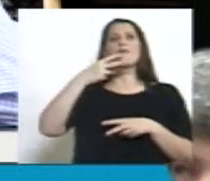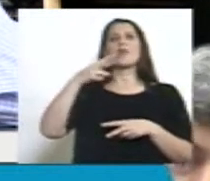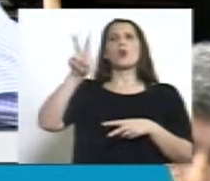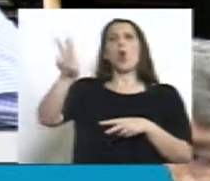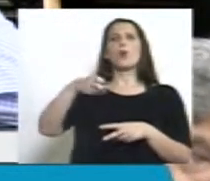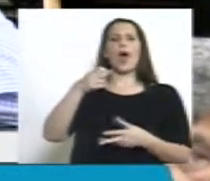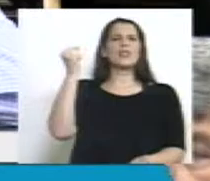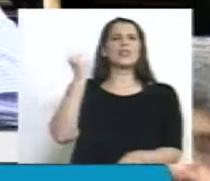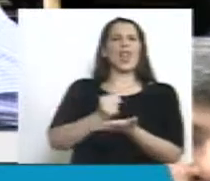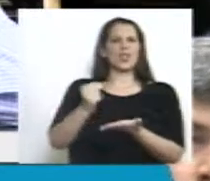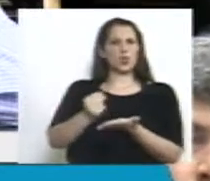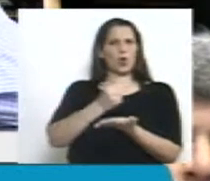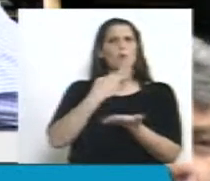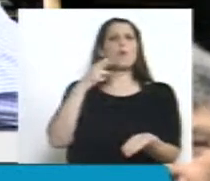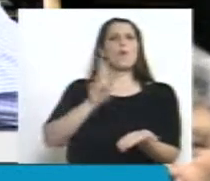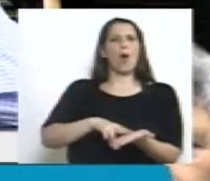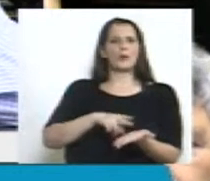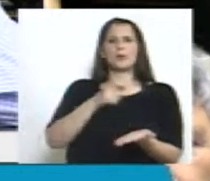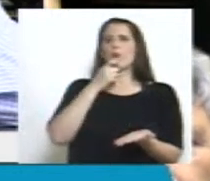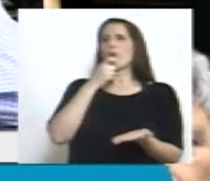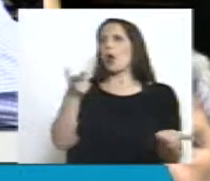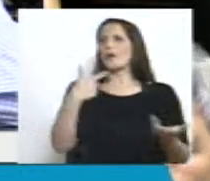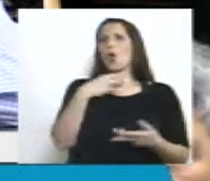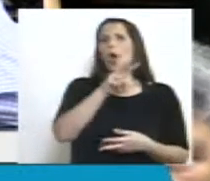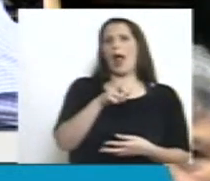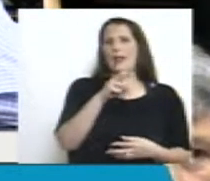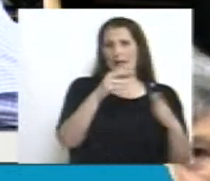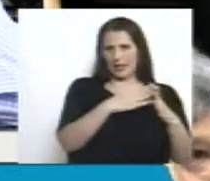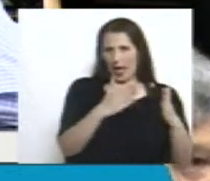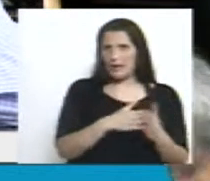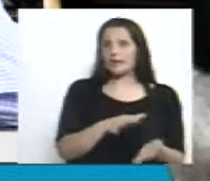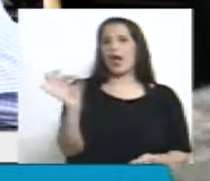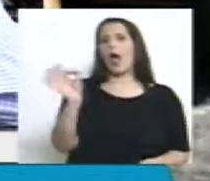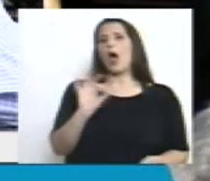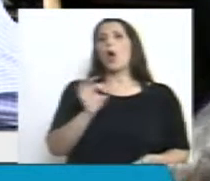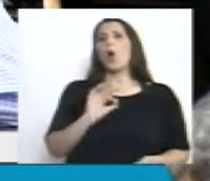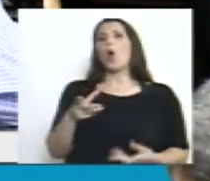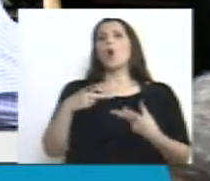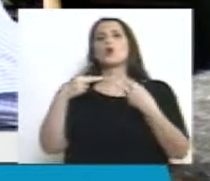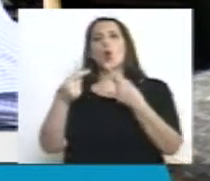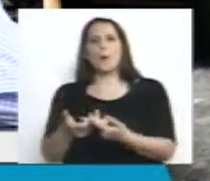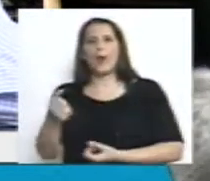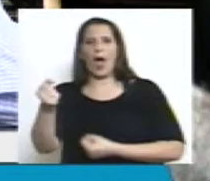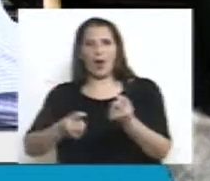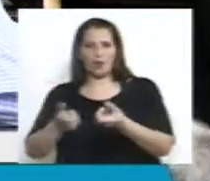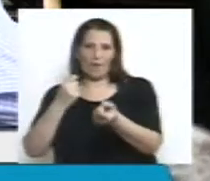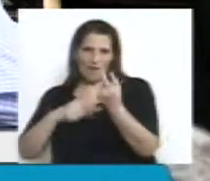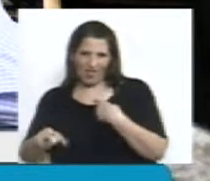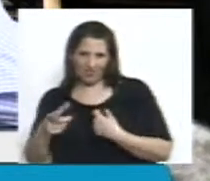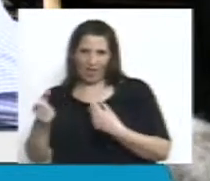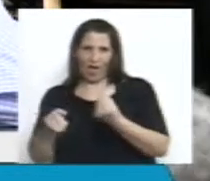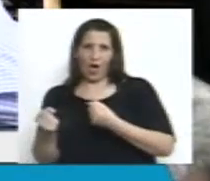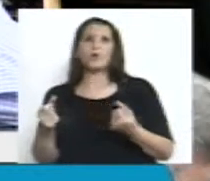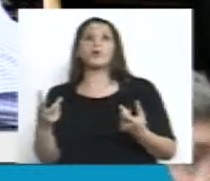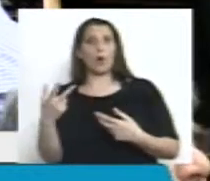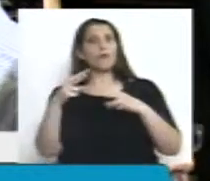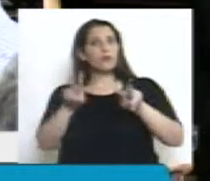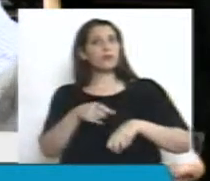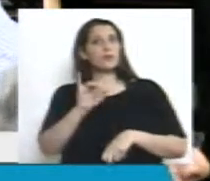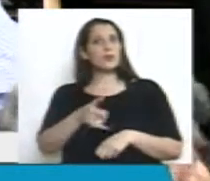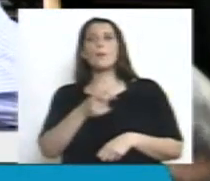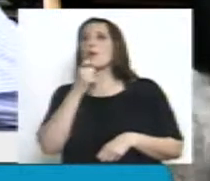sellos a un alquiler de una vivienda o a la compra-venta de un auto, pero no puedan cobrarle impuestos de sello a